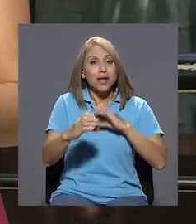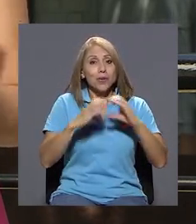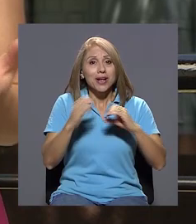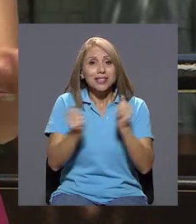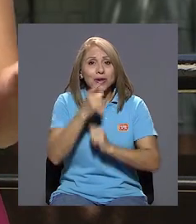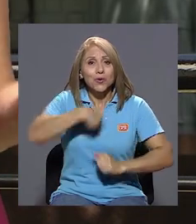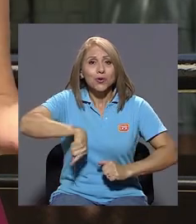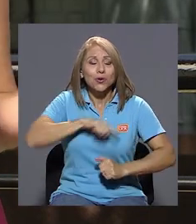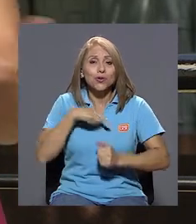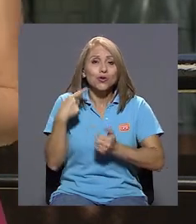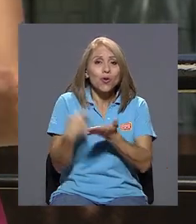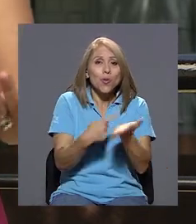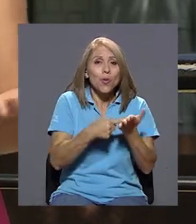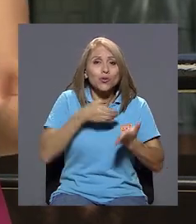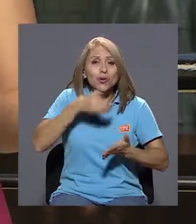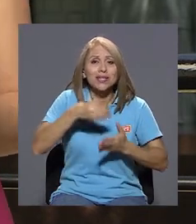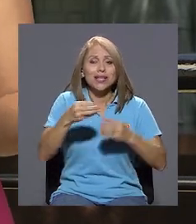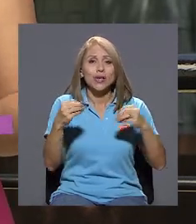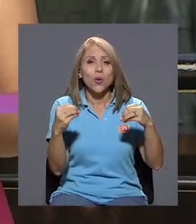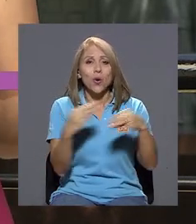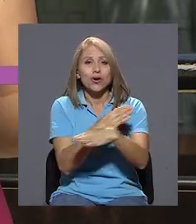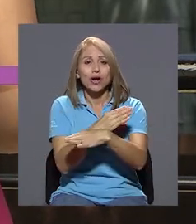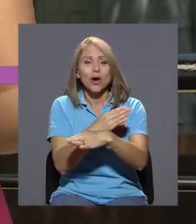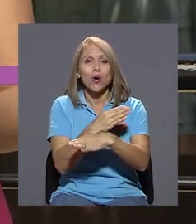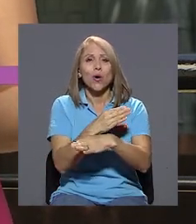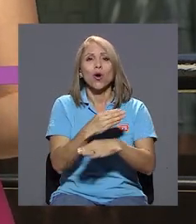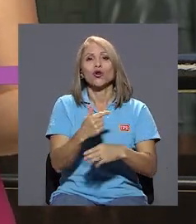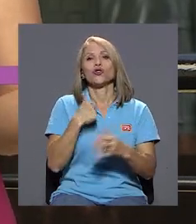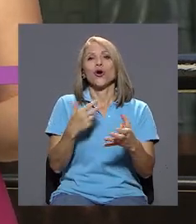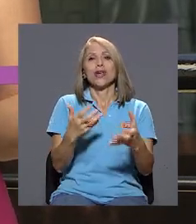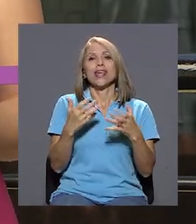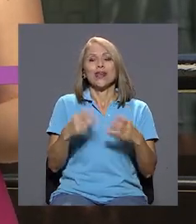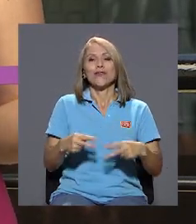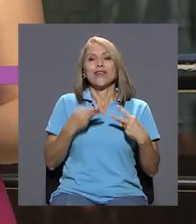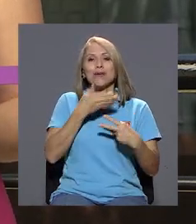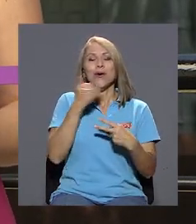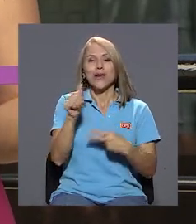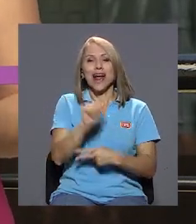con nosotros si gusta hacernos sus comentarios y sugerencias al correo electrónico